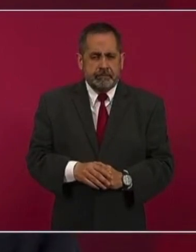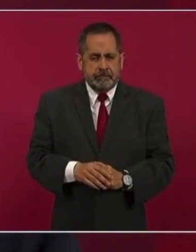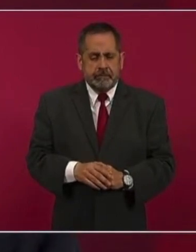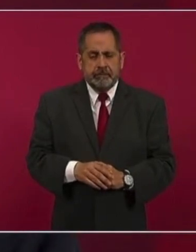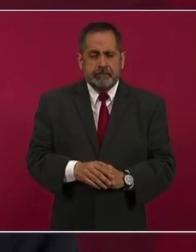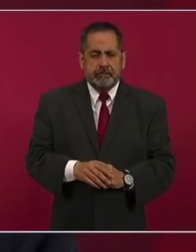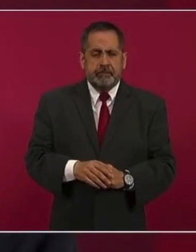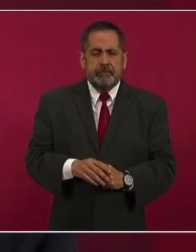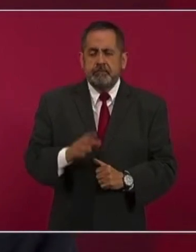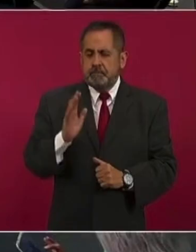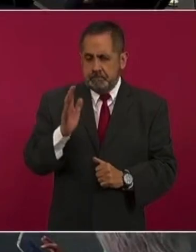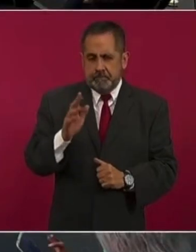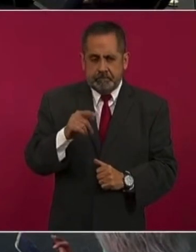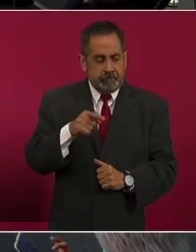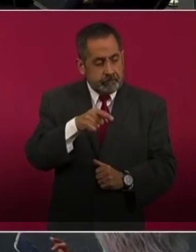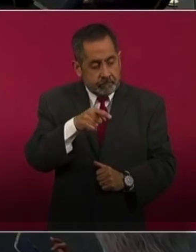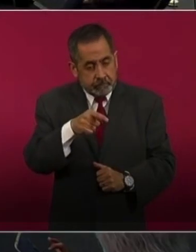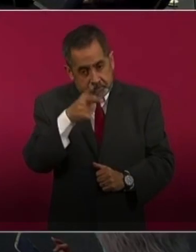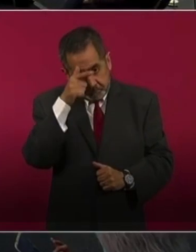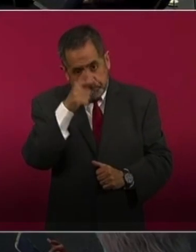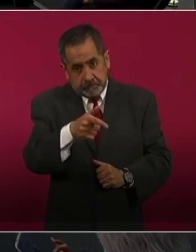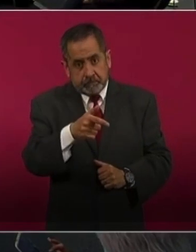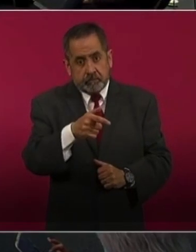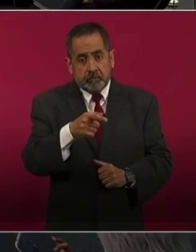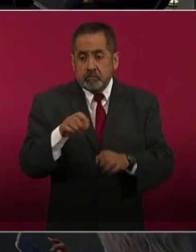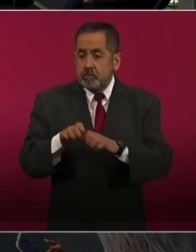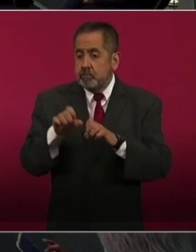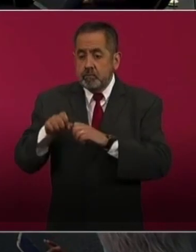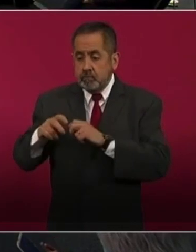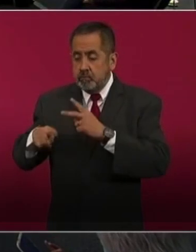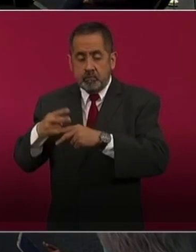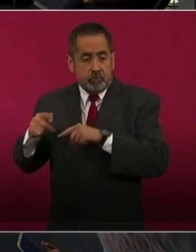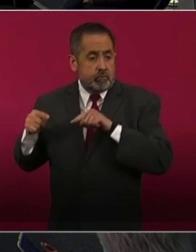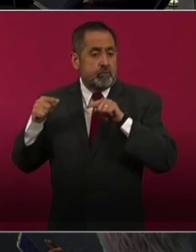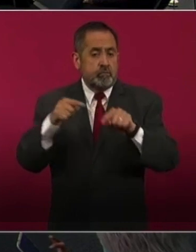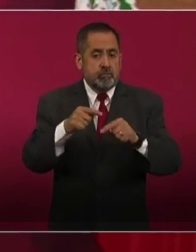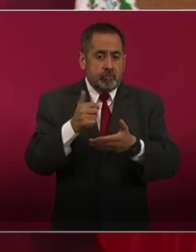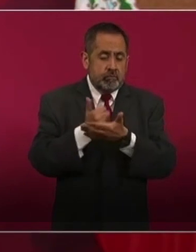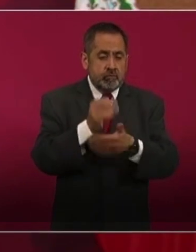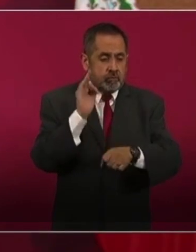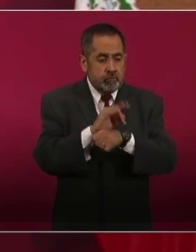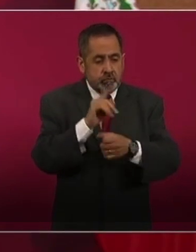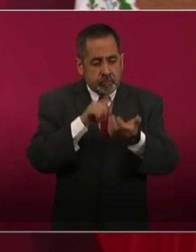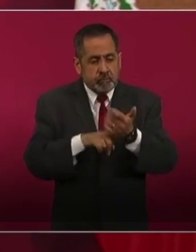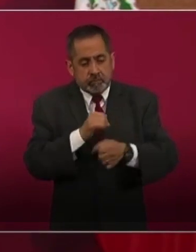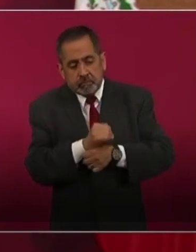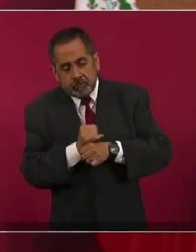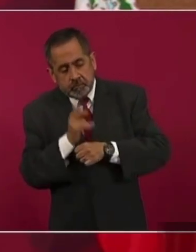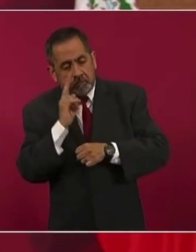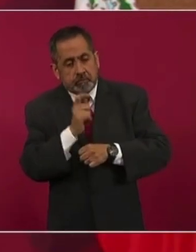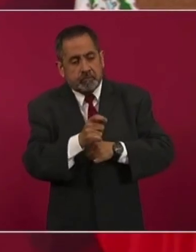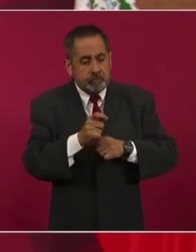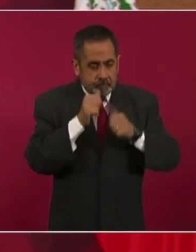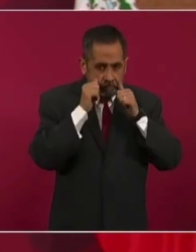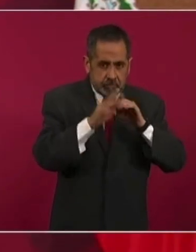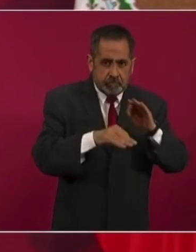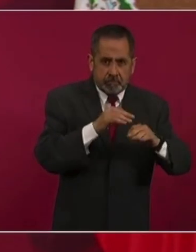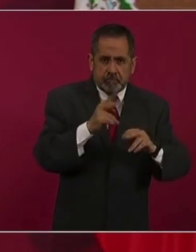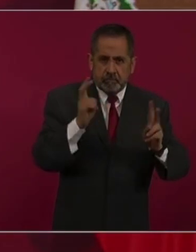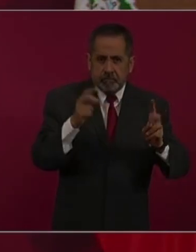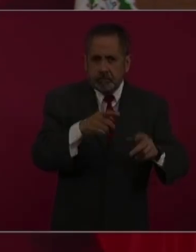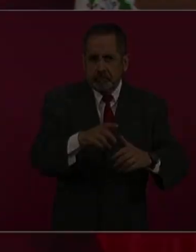ya salió un equipo para allá, para la investigación y para atender el tema.